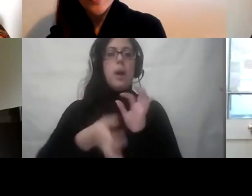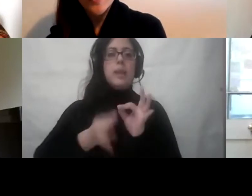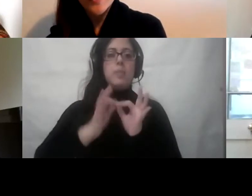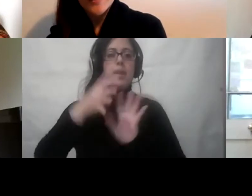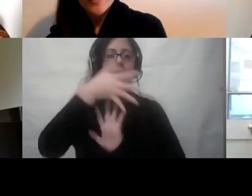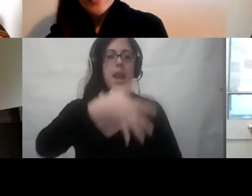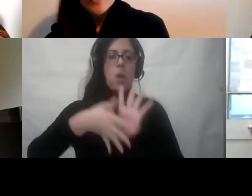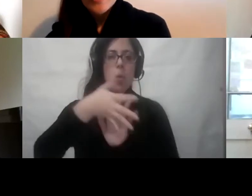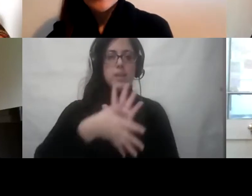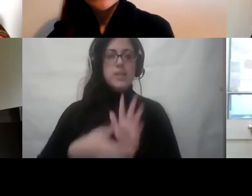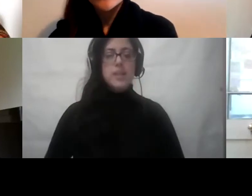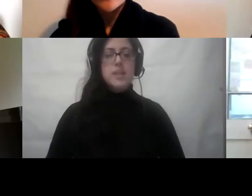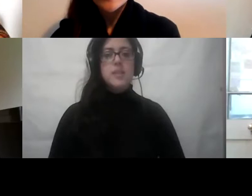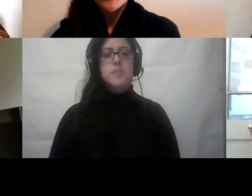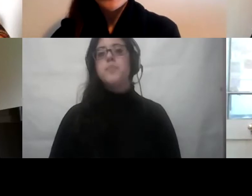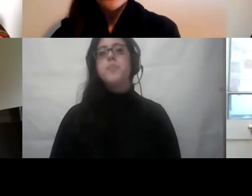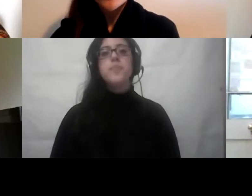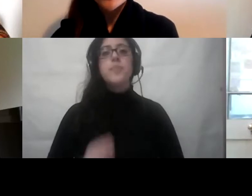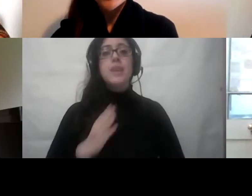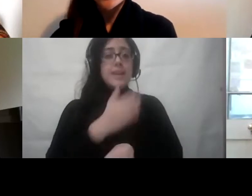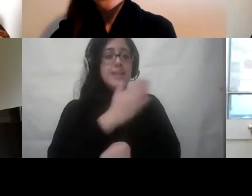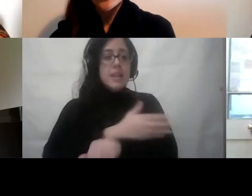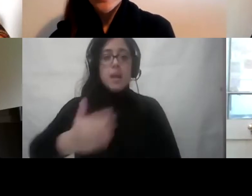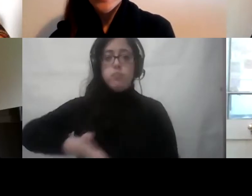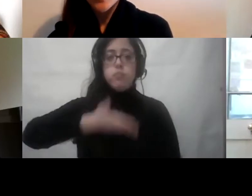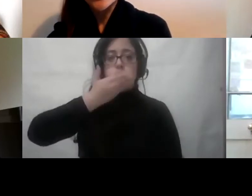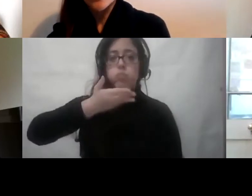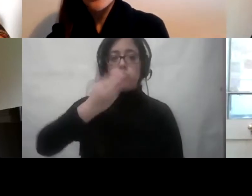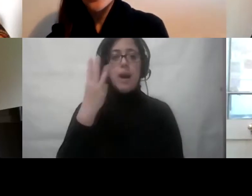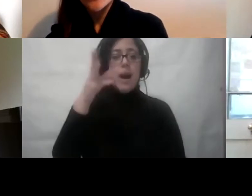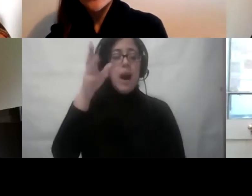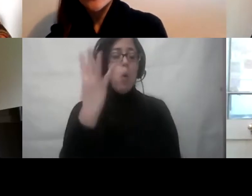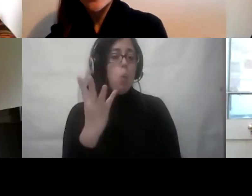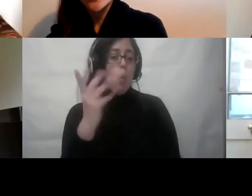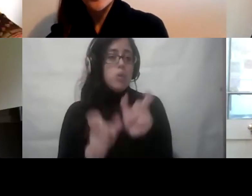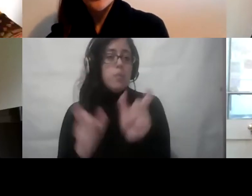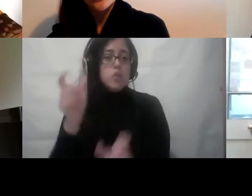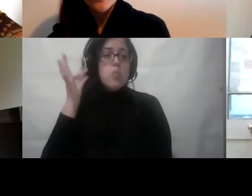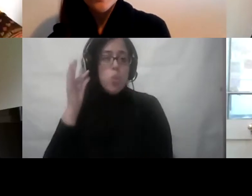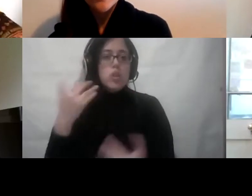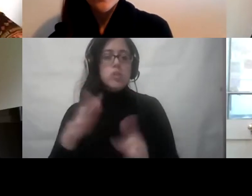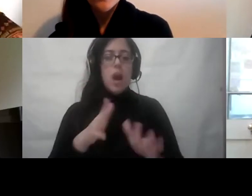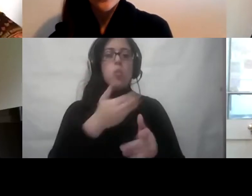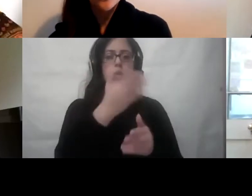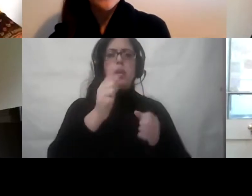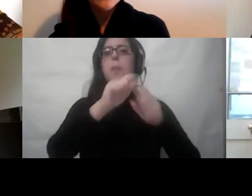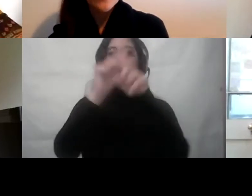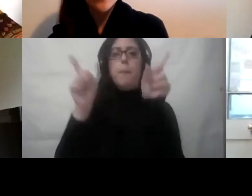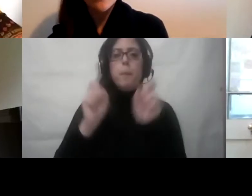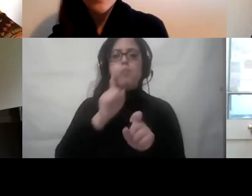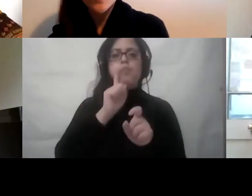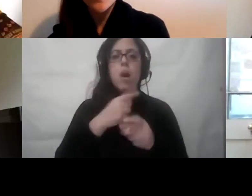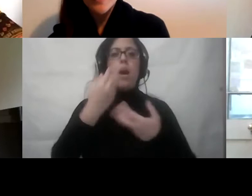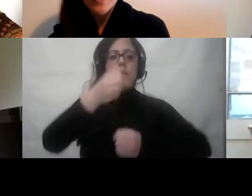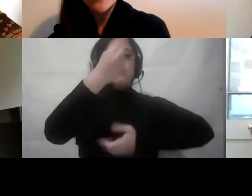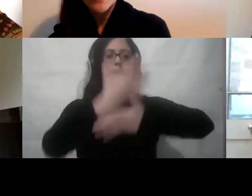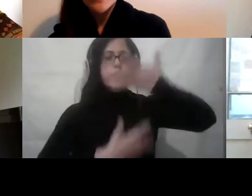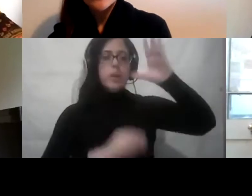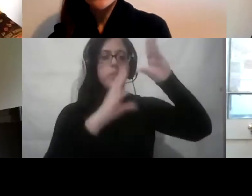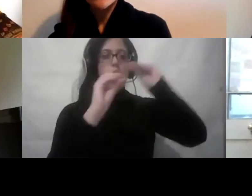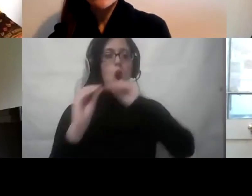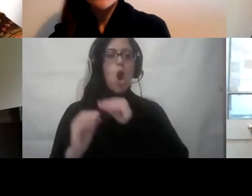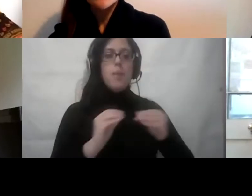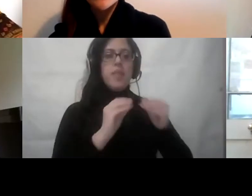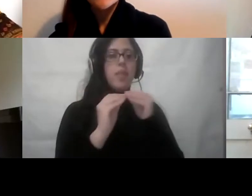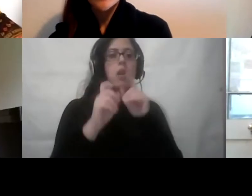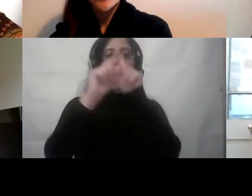señas. Antes de darle la palabra a las expositoras, les cuento que podrán hacer sus preguntas a través de los comentarios de Facebook Live y